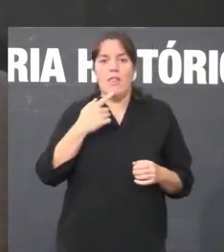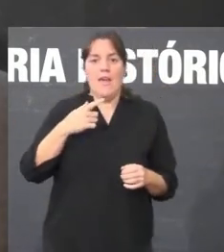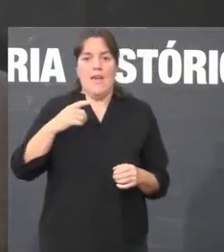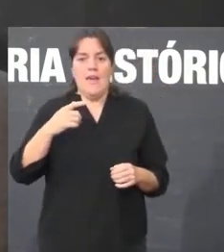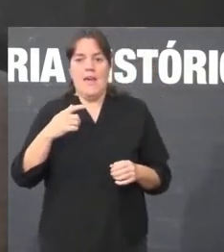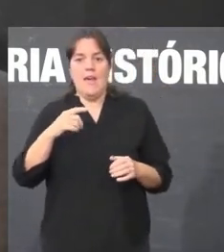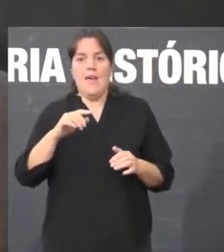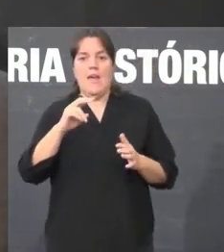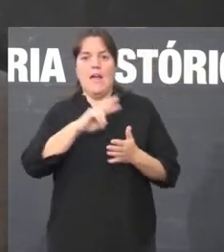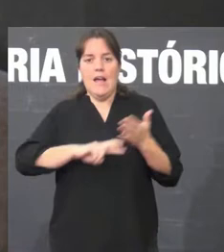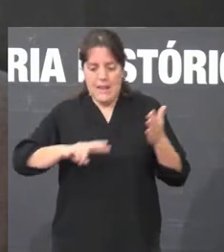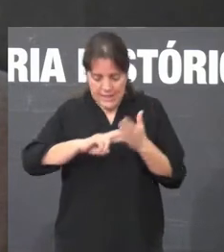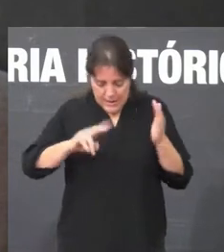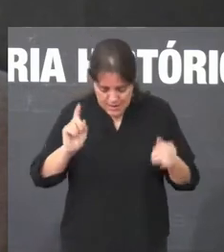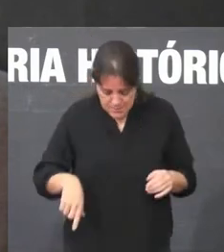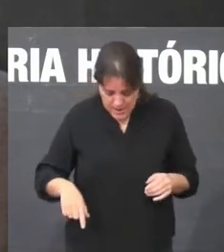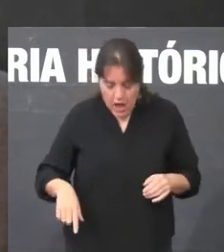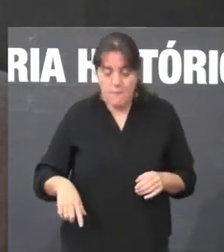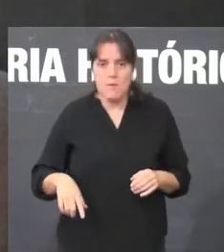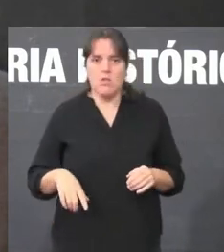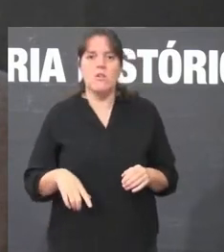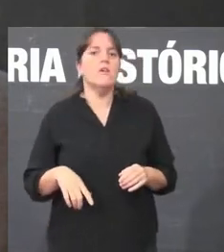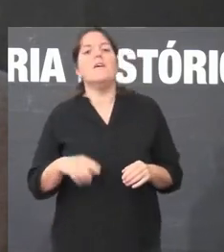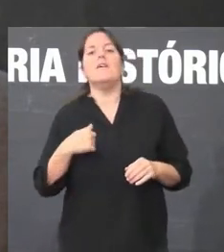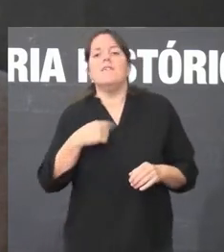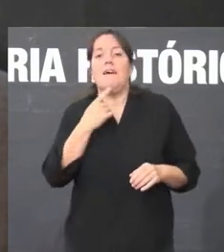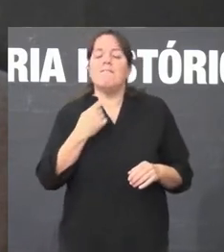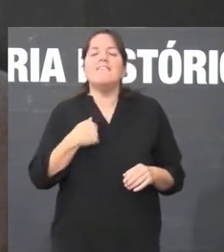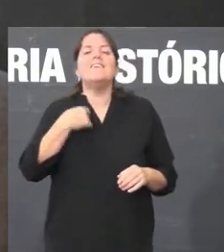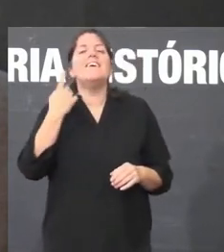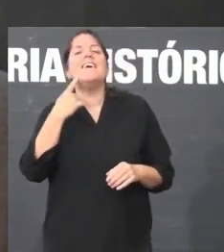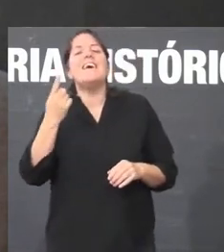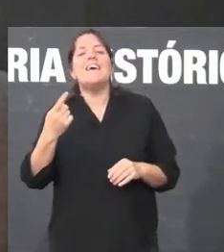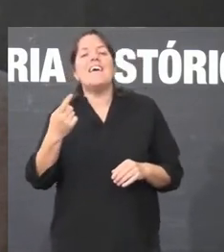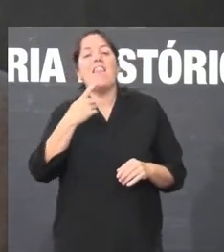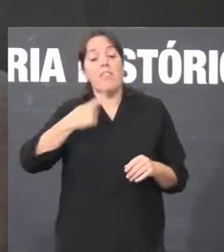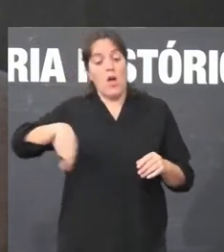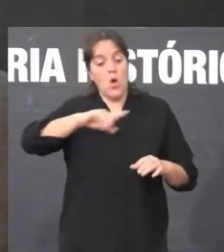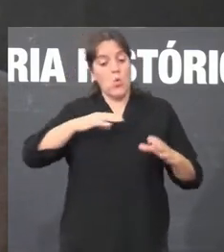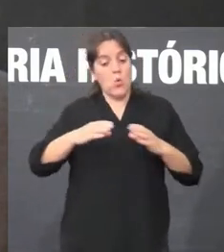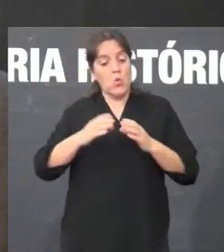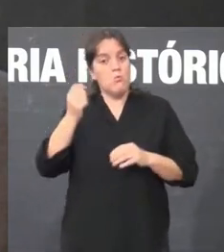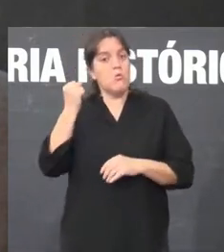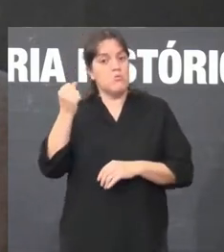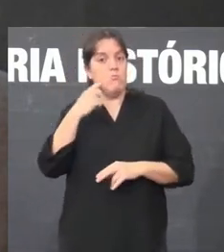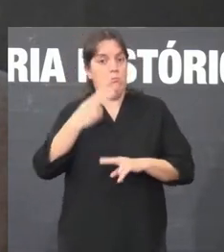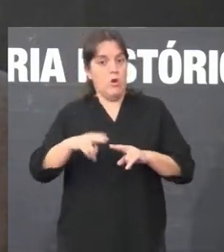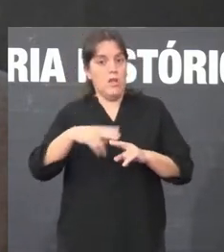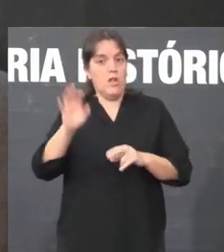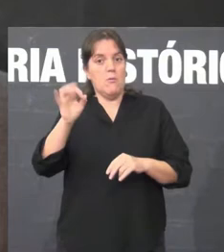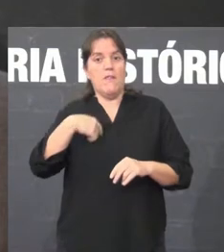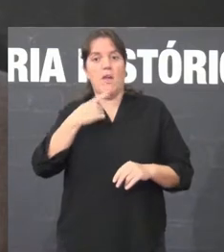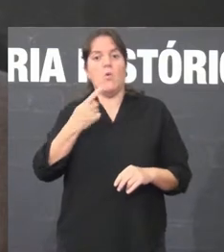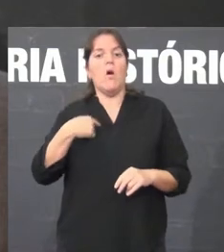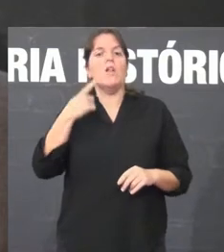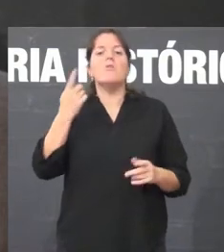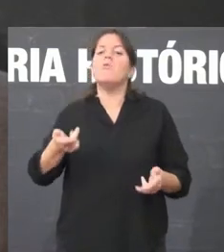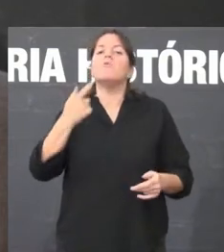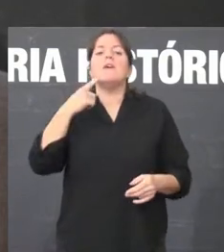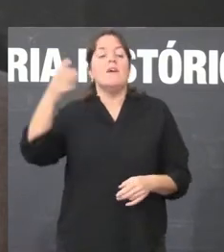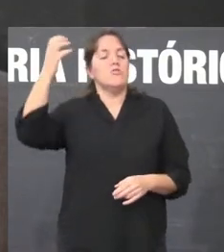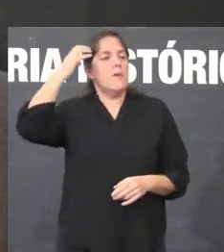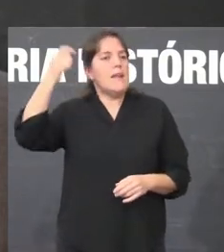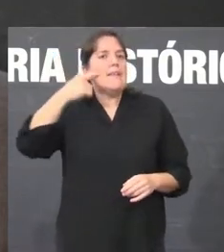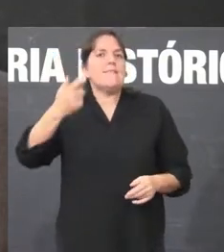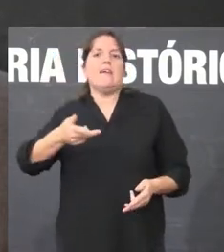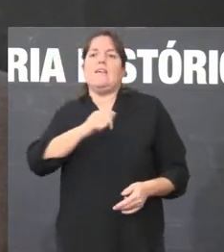se decía das nosas forzas políticas e das nosas ideoloxías como soberanistas, como independentistas ou nacionalistas galegas